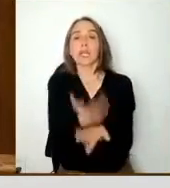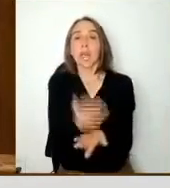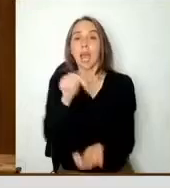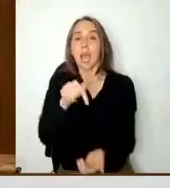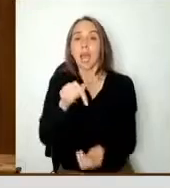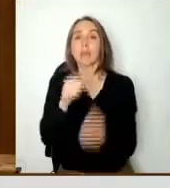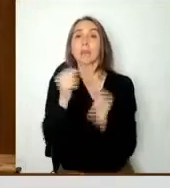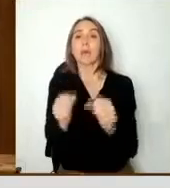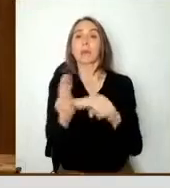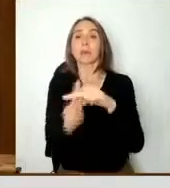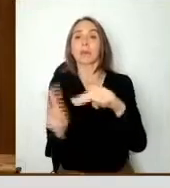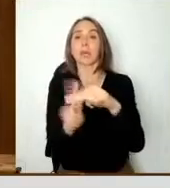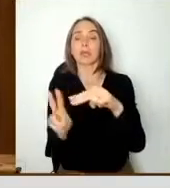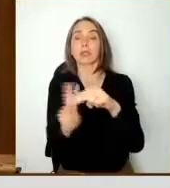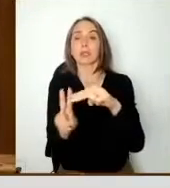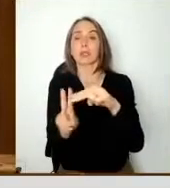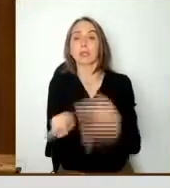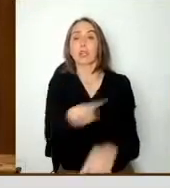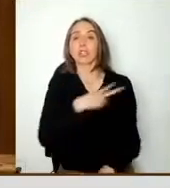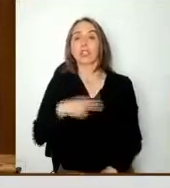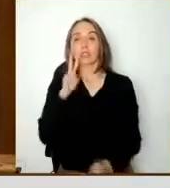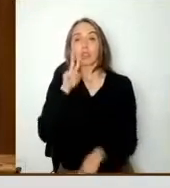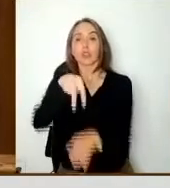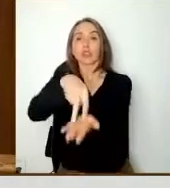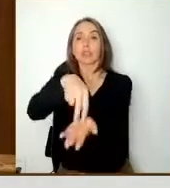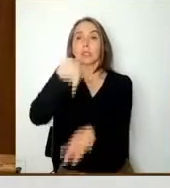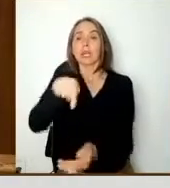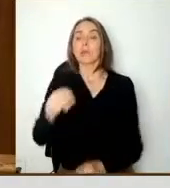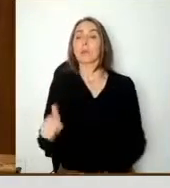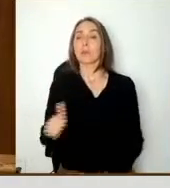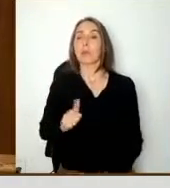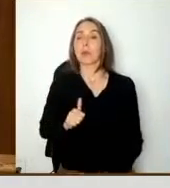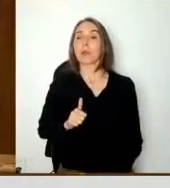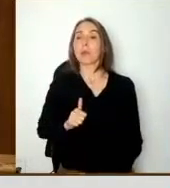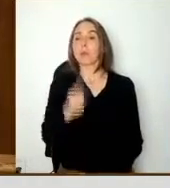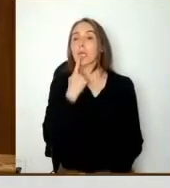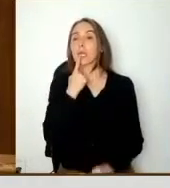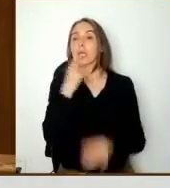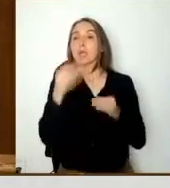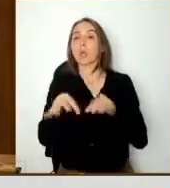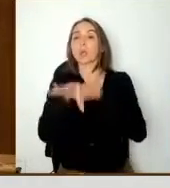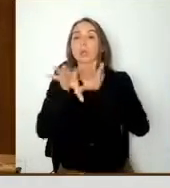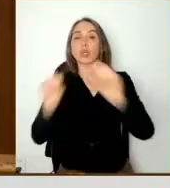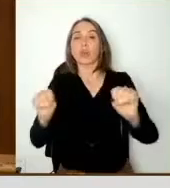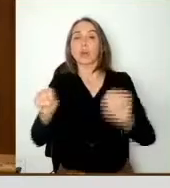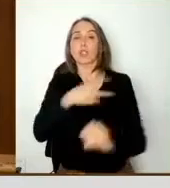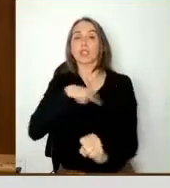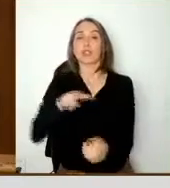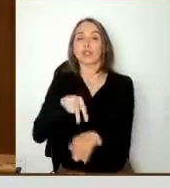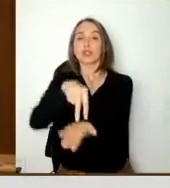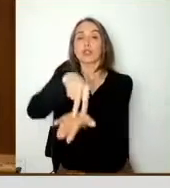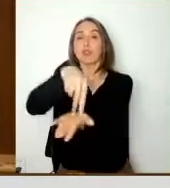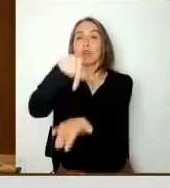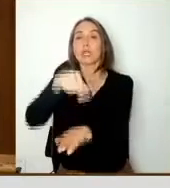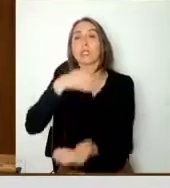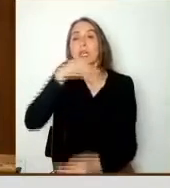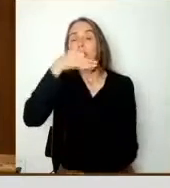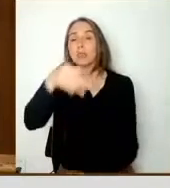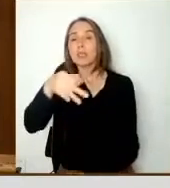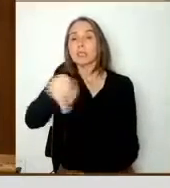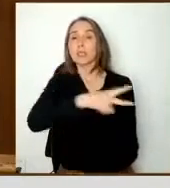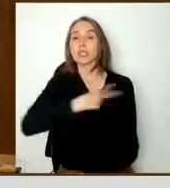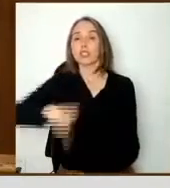hacerlo. Estamos aquí para cumplir un compromiso. Estamos aquí para decir que somos